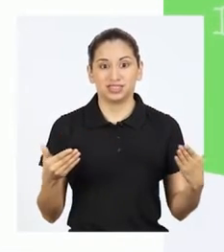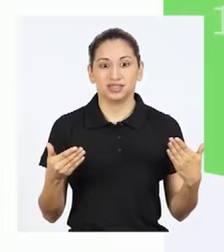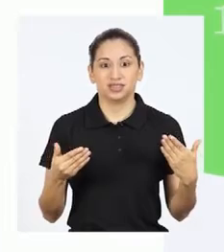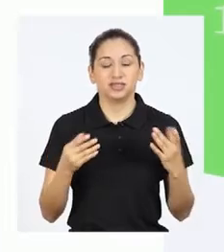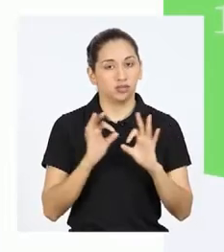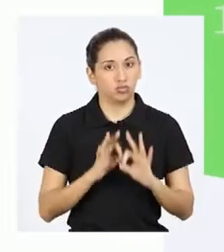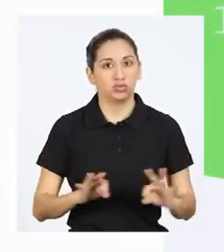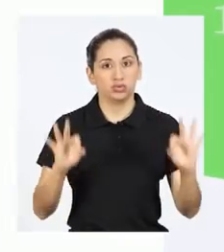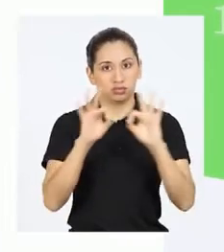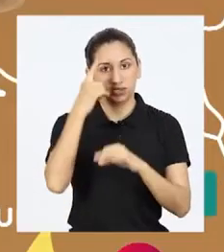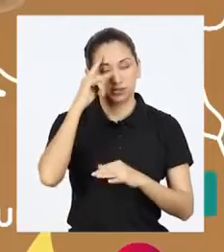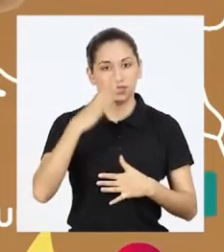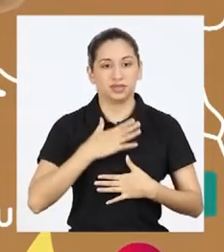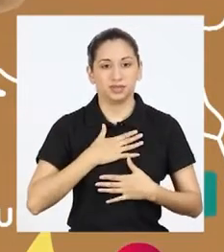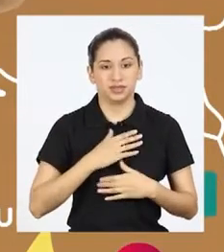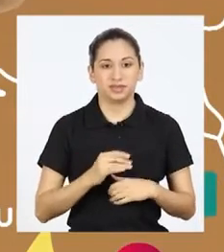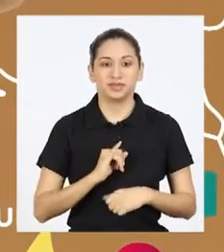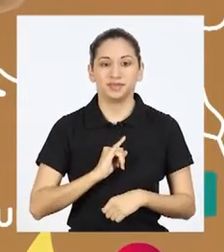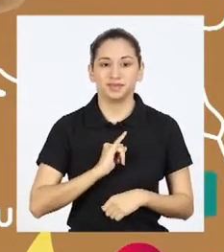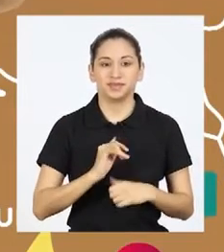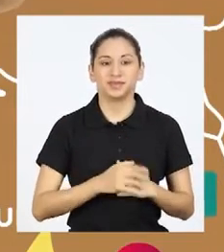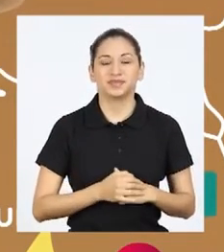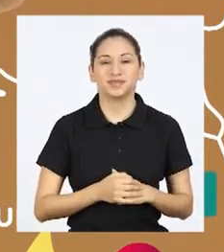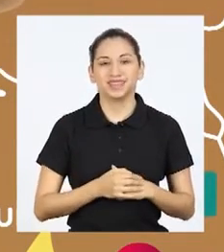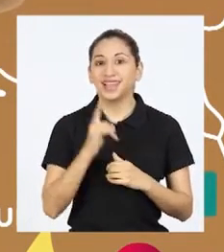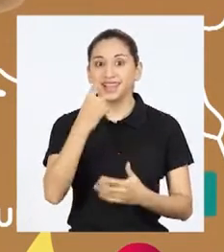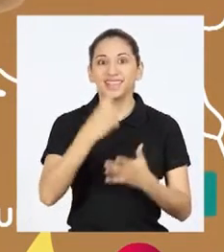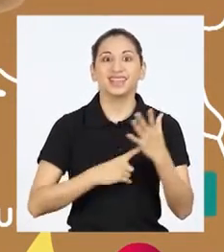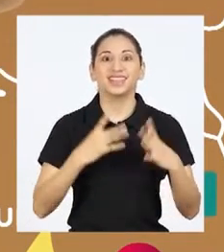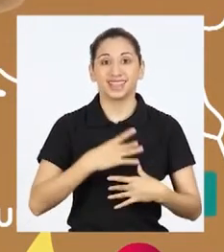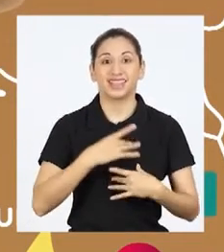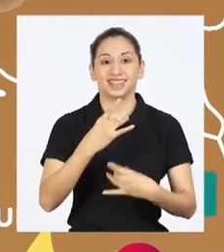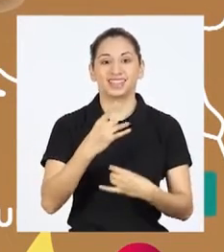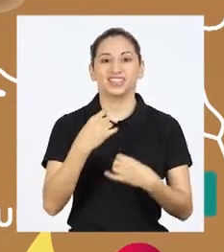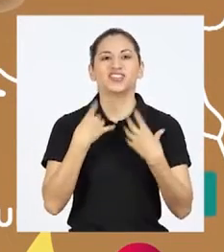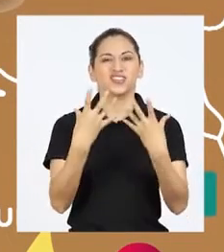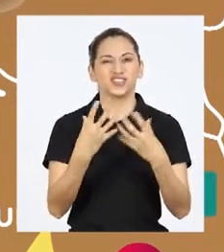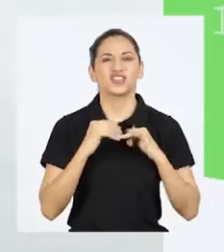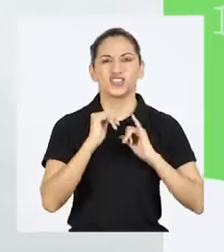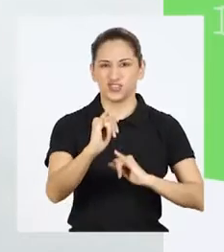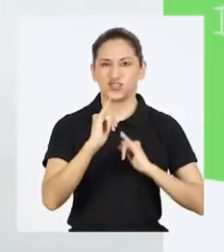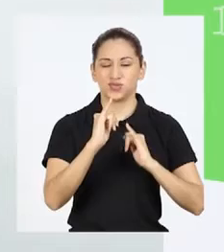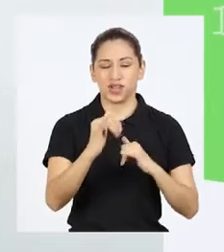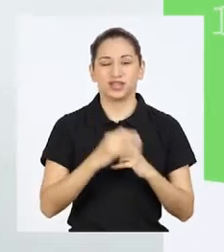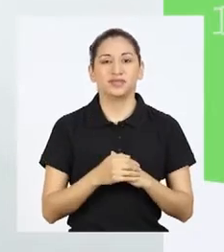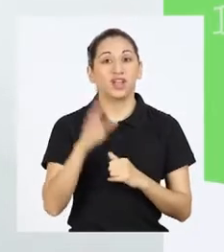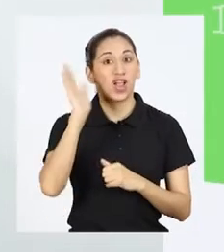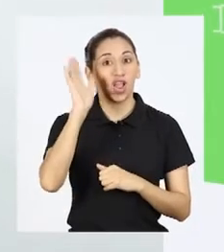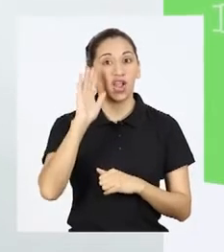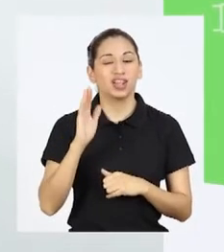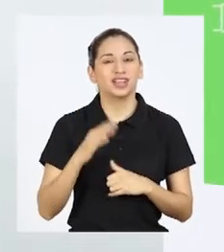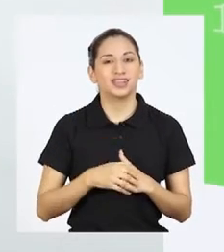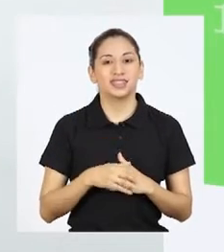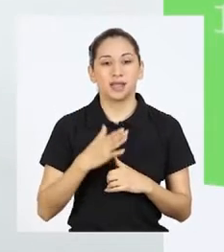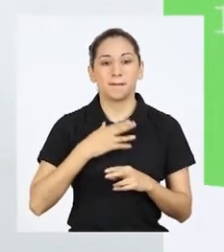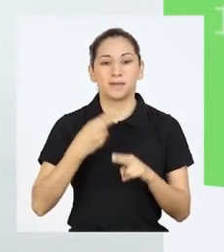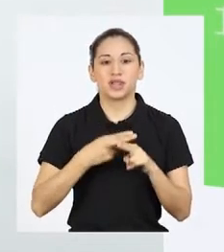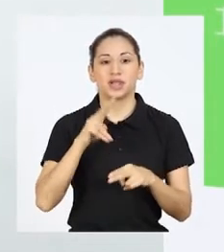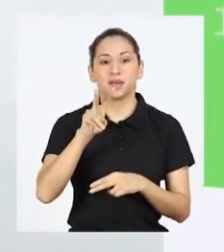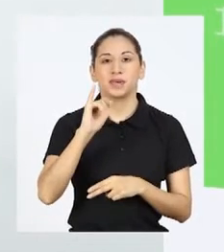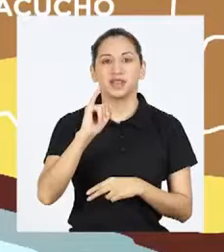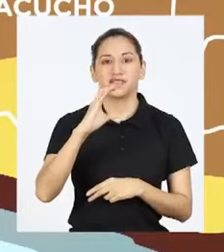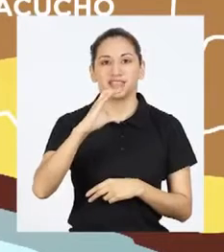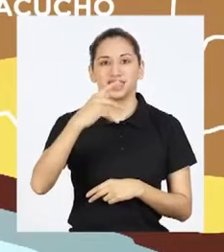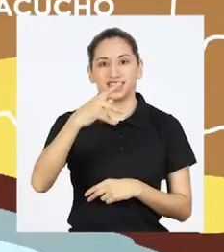muy importantes para mi región. ¡Qué interesante! Me gustaría hacer lo mismo. Hola Yamilet, soy Vicky de